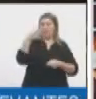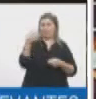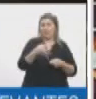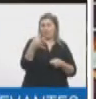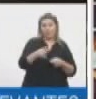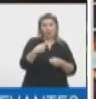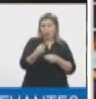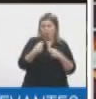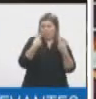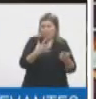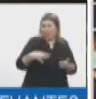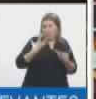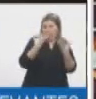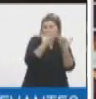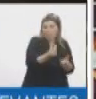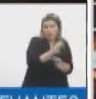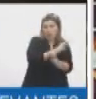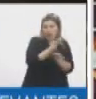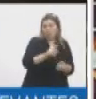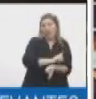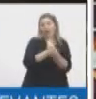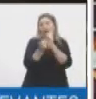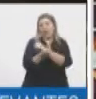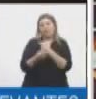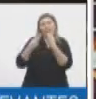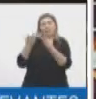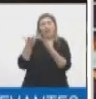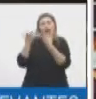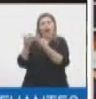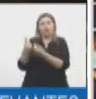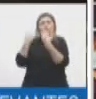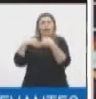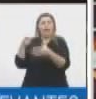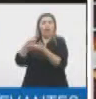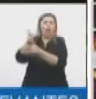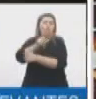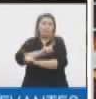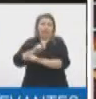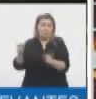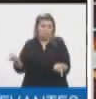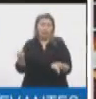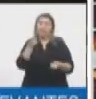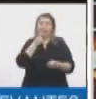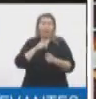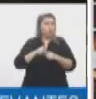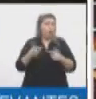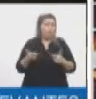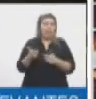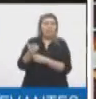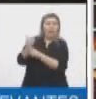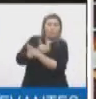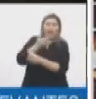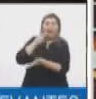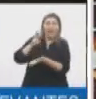Argentina bueno se tiene que reformar un montón de cosas entonces en eso también nos tiene acostumbrado el presidente Javier Miley